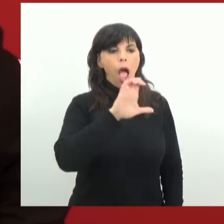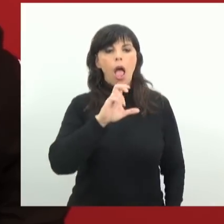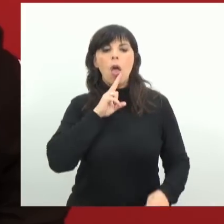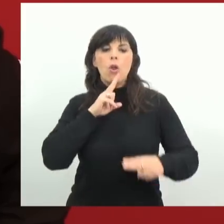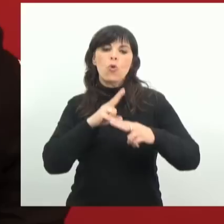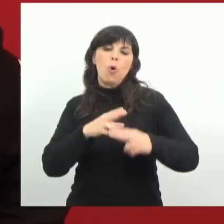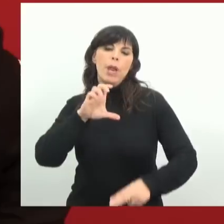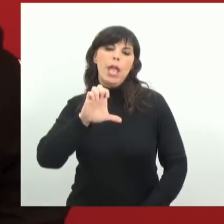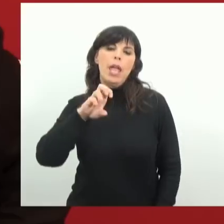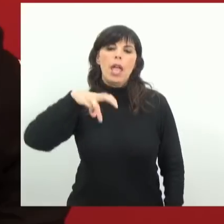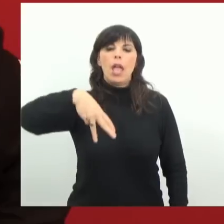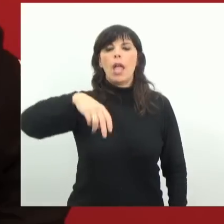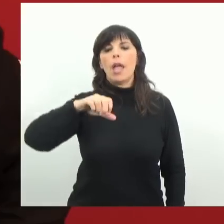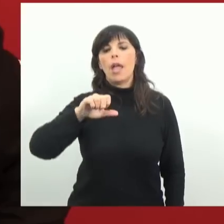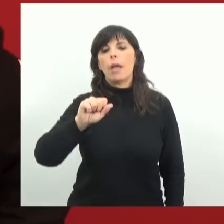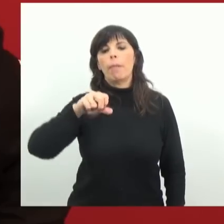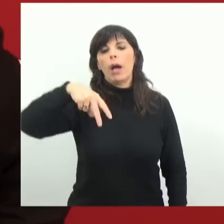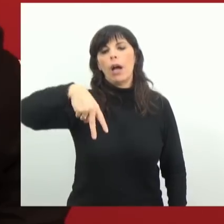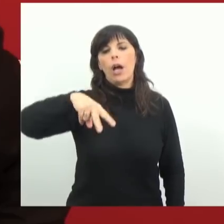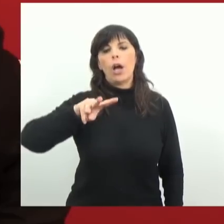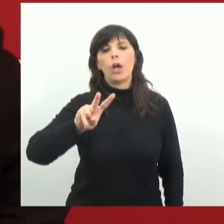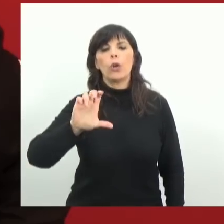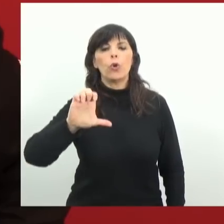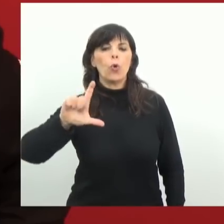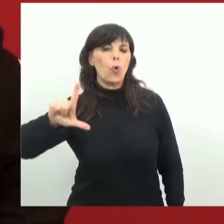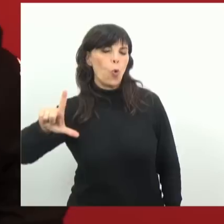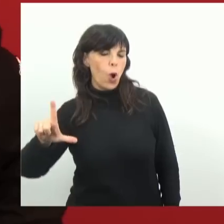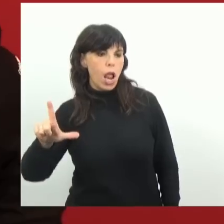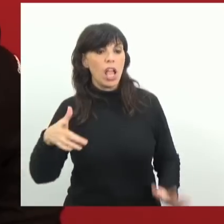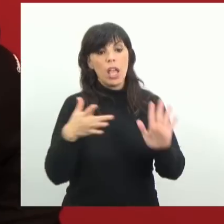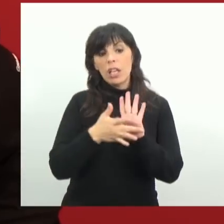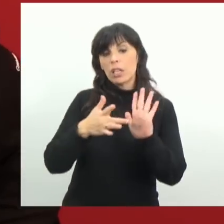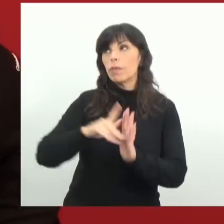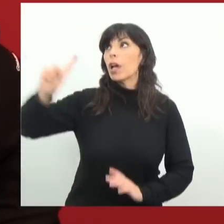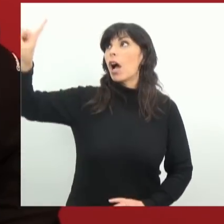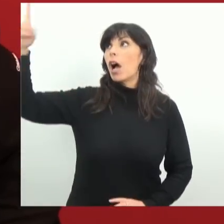En Jesucristo, Dios se acercó a nosotros.